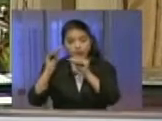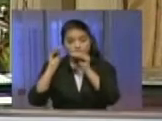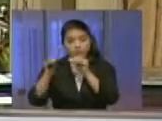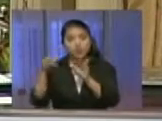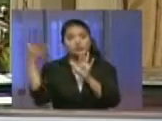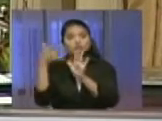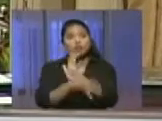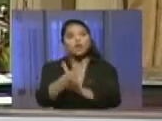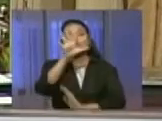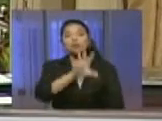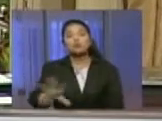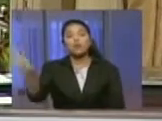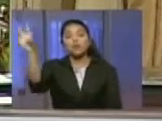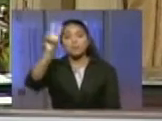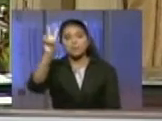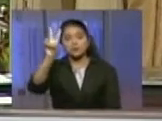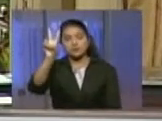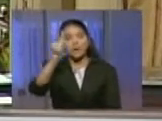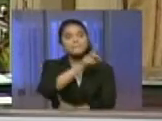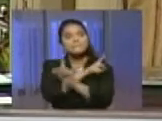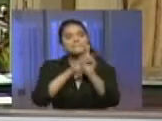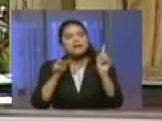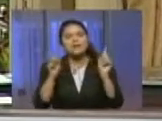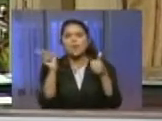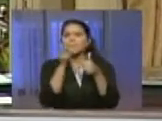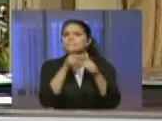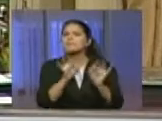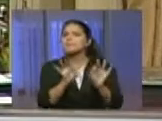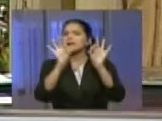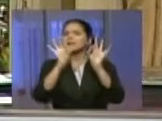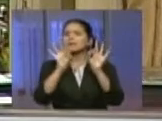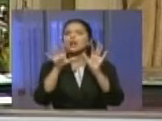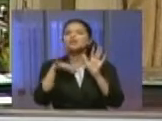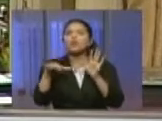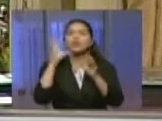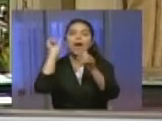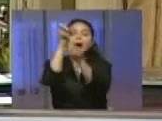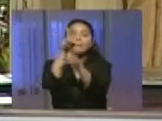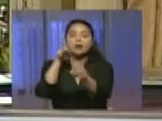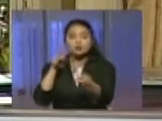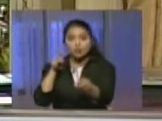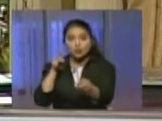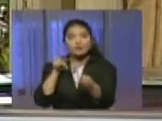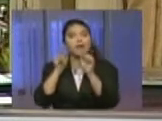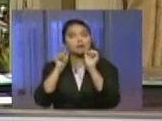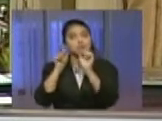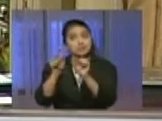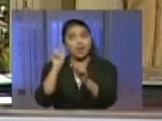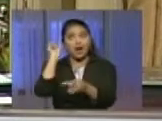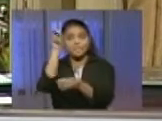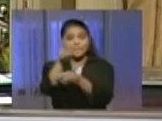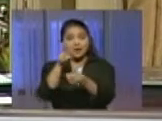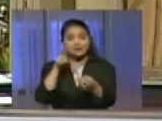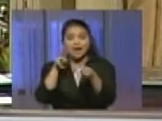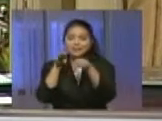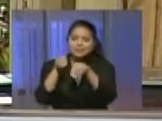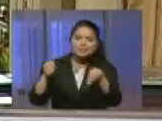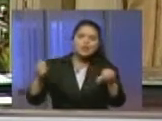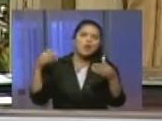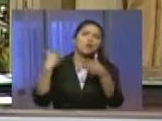de todo el país Pero ha habido una jornada muy especial en amazonas allá Tierra Sagrada